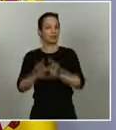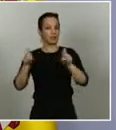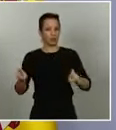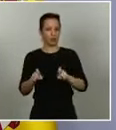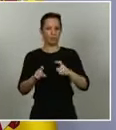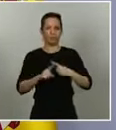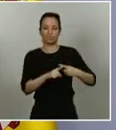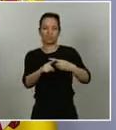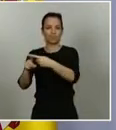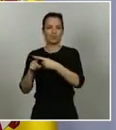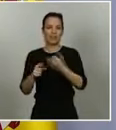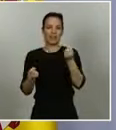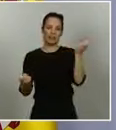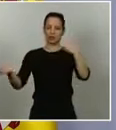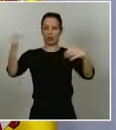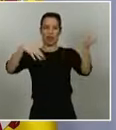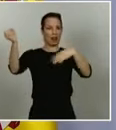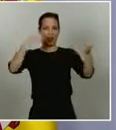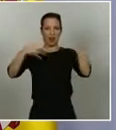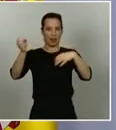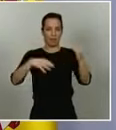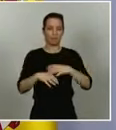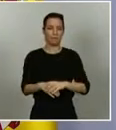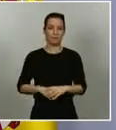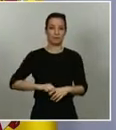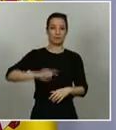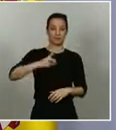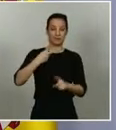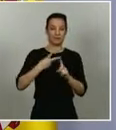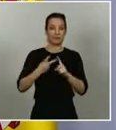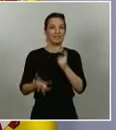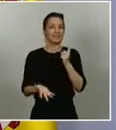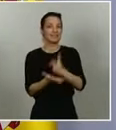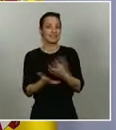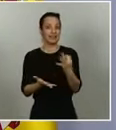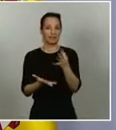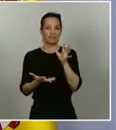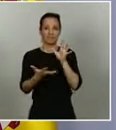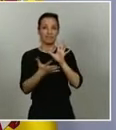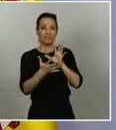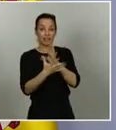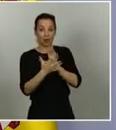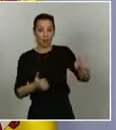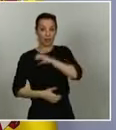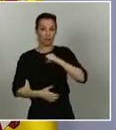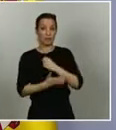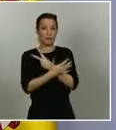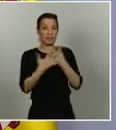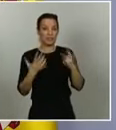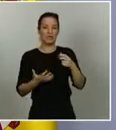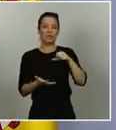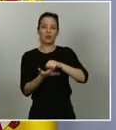todos los datos. En segundo lugar, el reto de coordinarnos 17 comunidades autónomas y dos ciudades